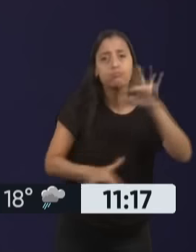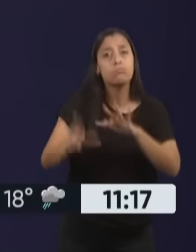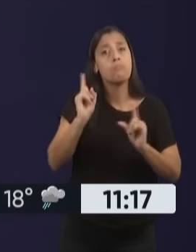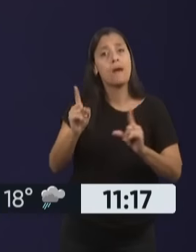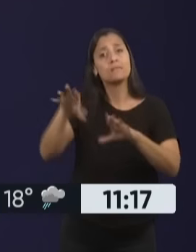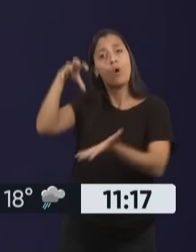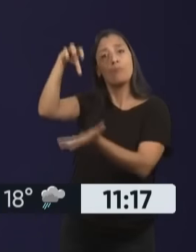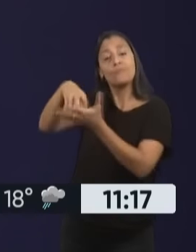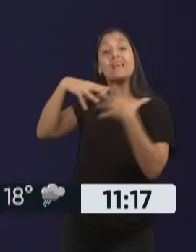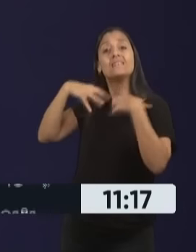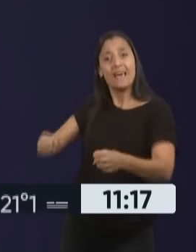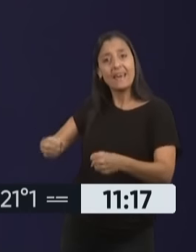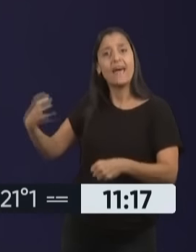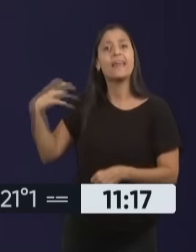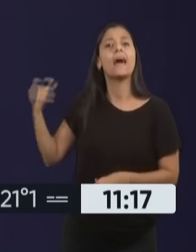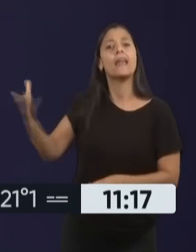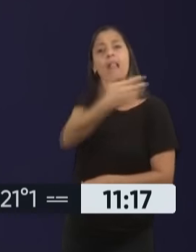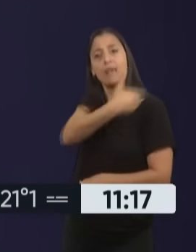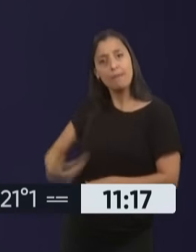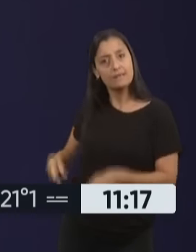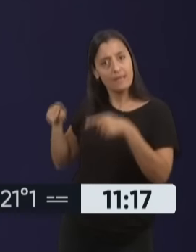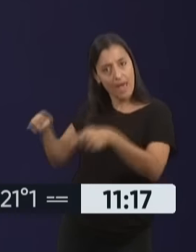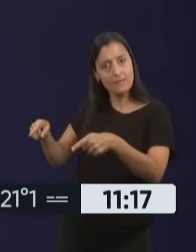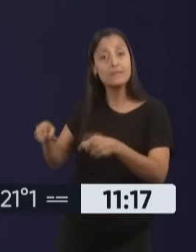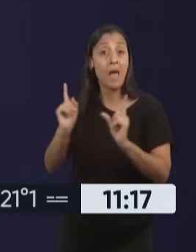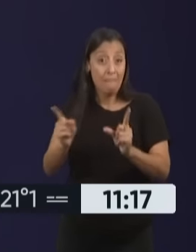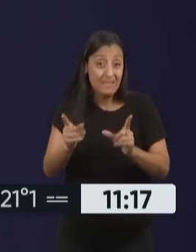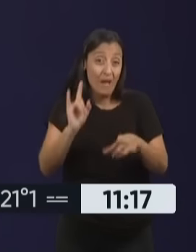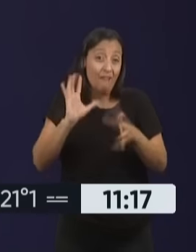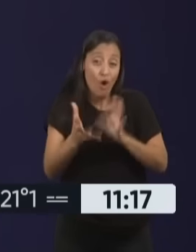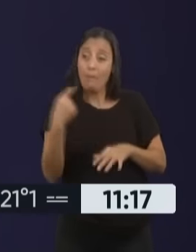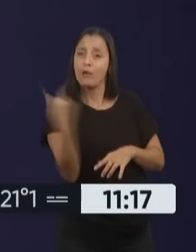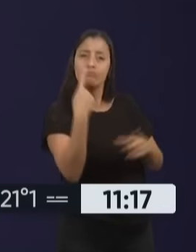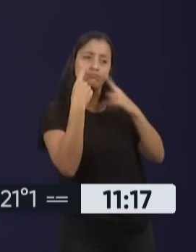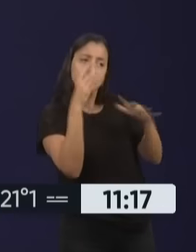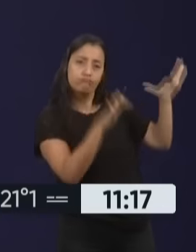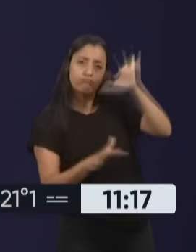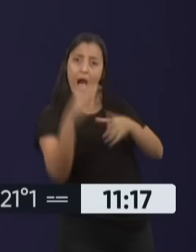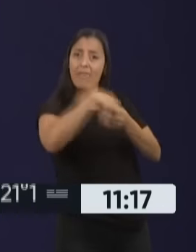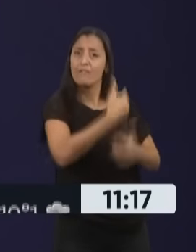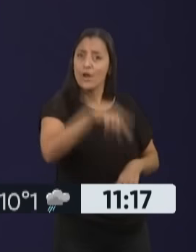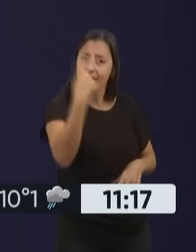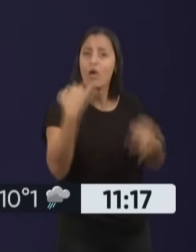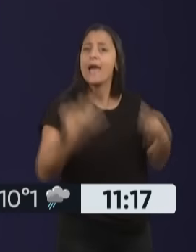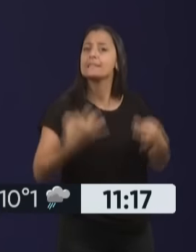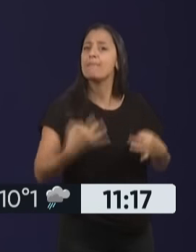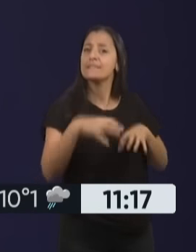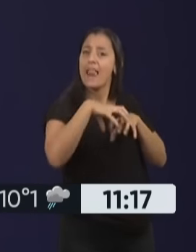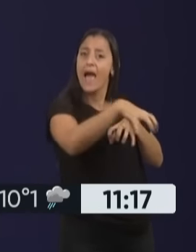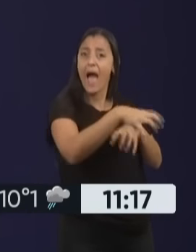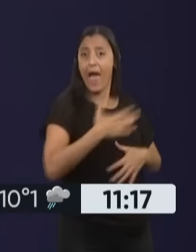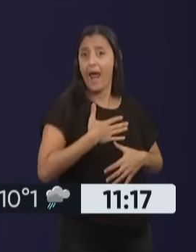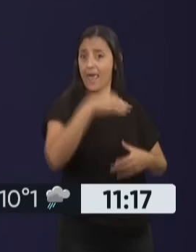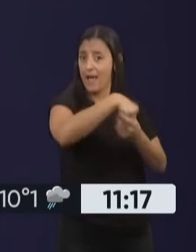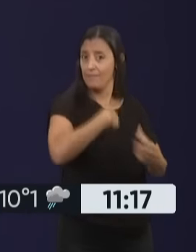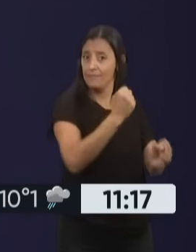secretaría general de la presidencia Tuvo una por la reestructuración que hemos hecho especialmente también en el área que a mí me